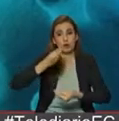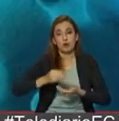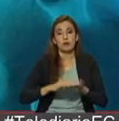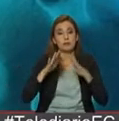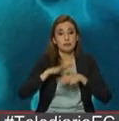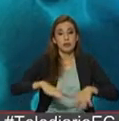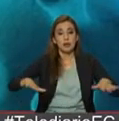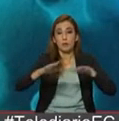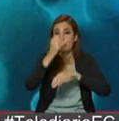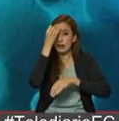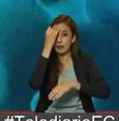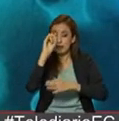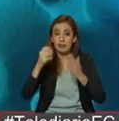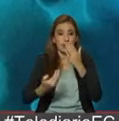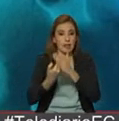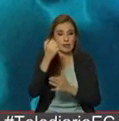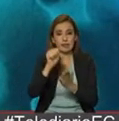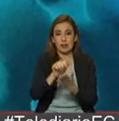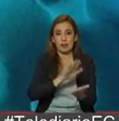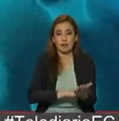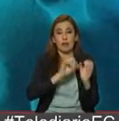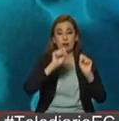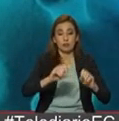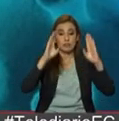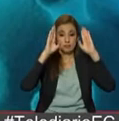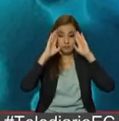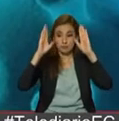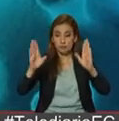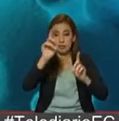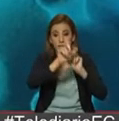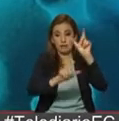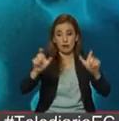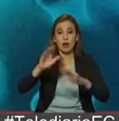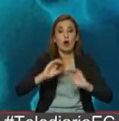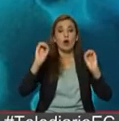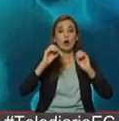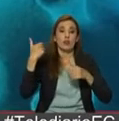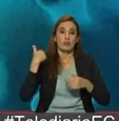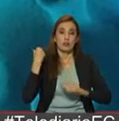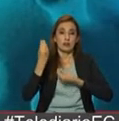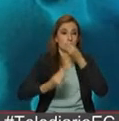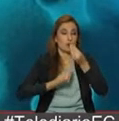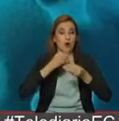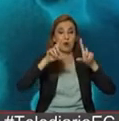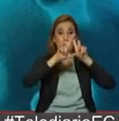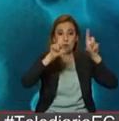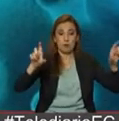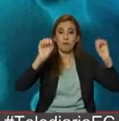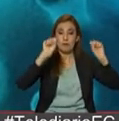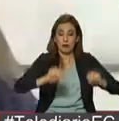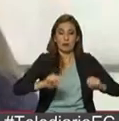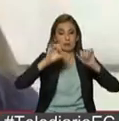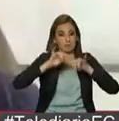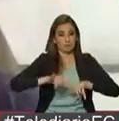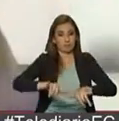idea innovadora diferente, así como saber a quién llegar y los recursos con los que se cuentan, hacen que un emprendimiento sea